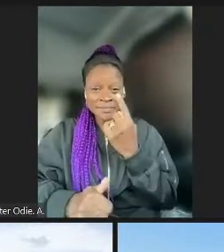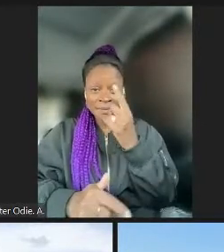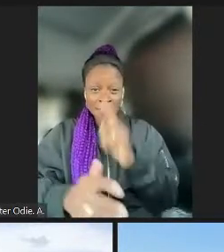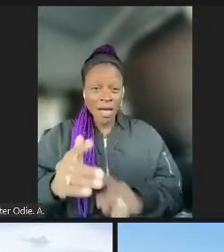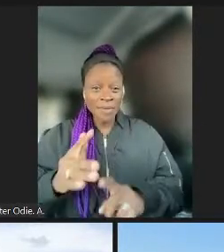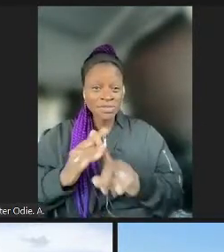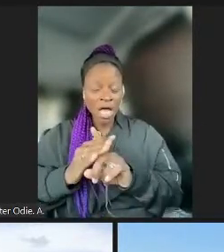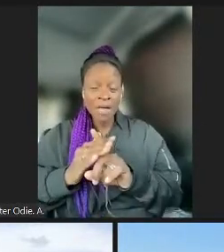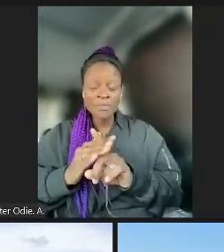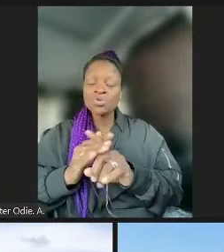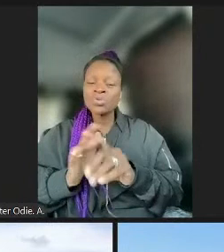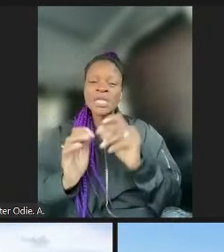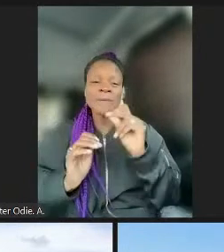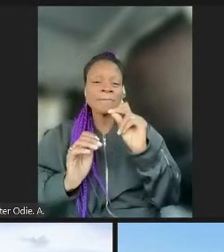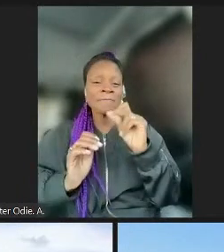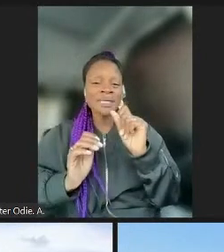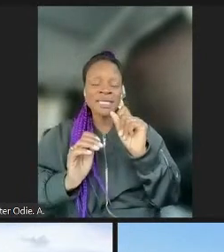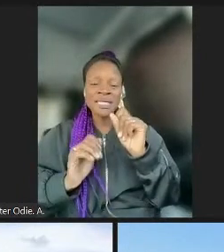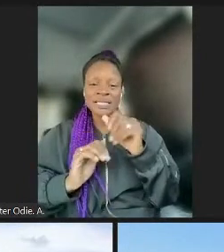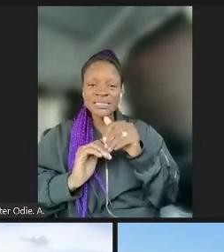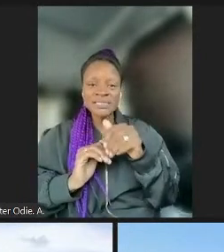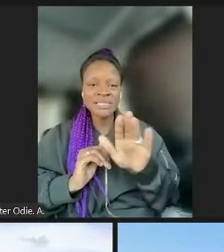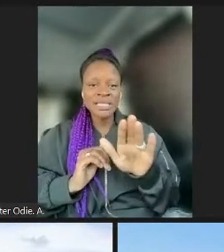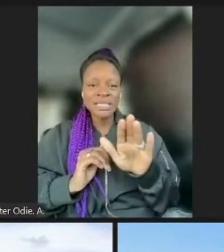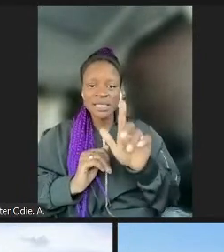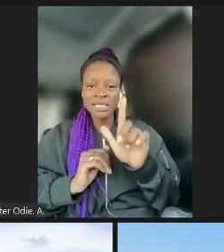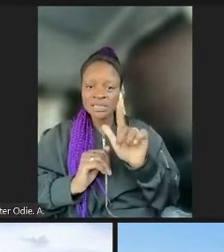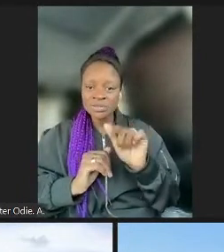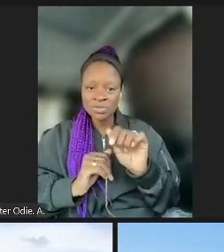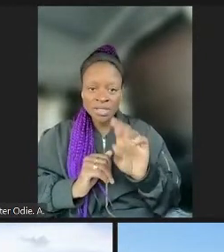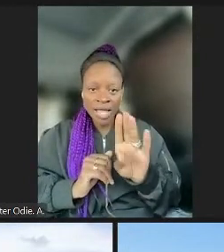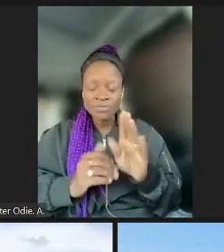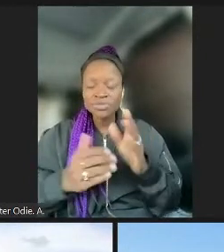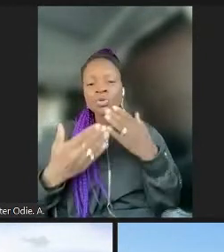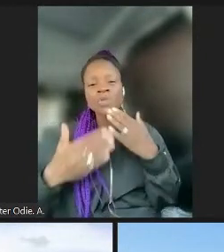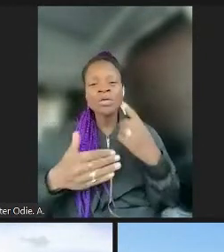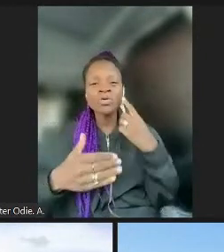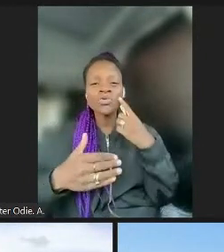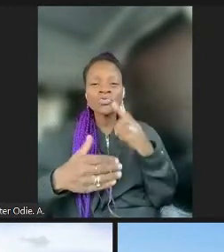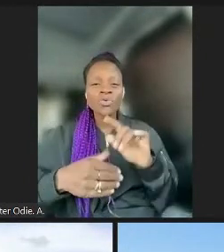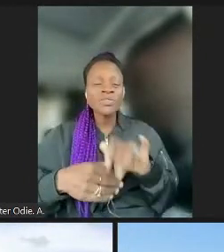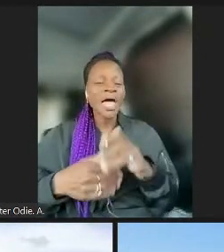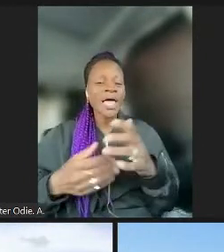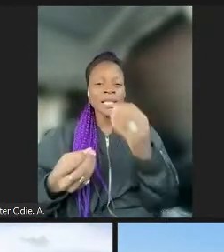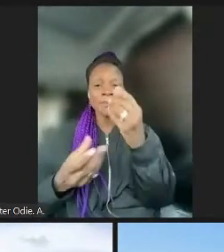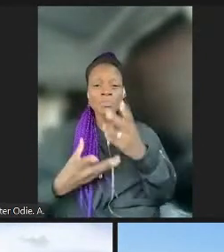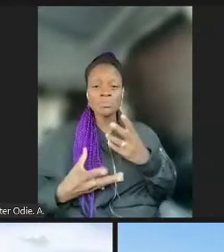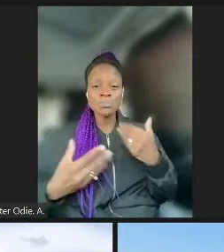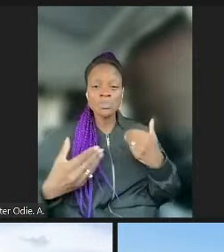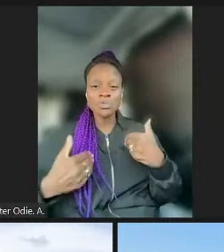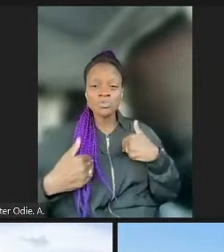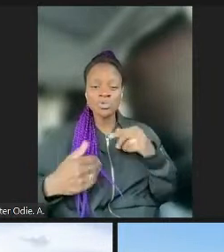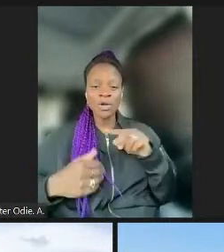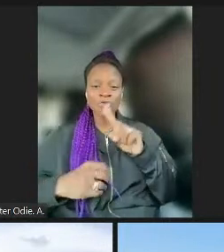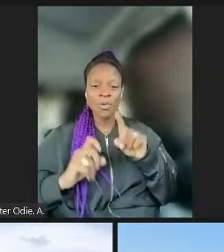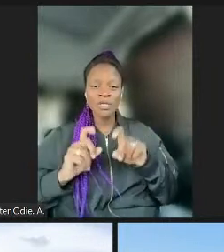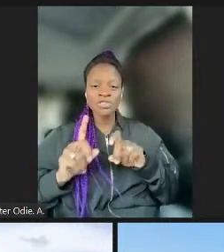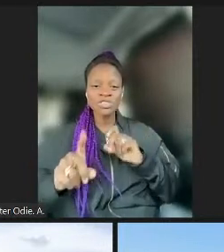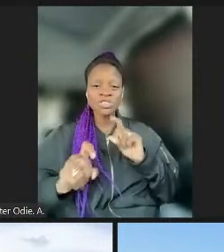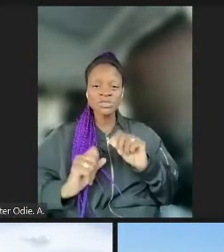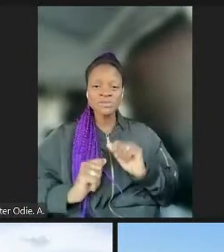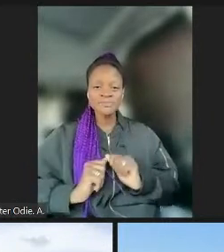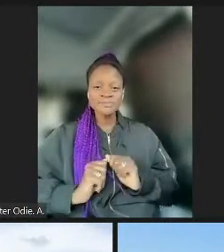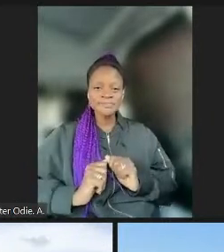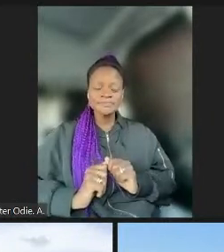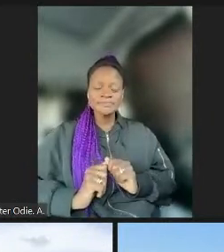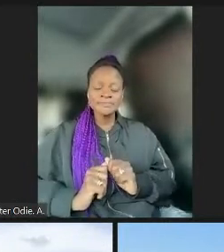de cualquier espécimen que se requiera. Gracias por la oportunidad de traerles esta actualización y estar dispuesta a